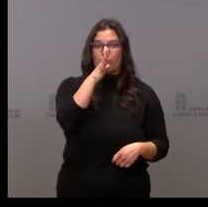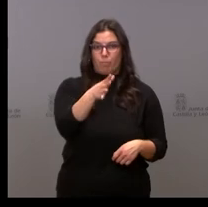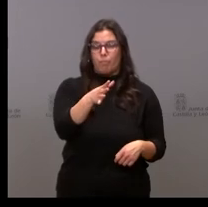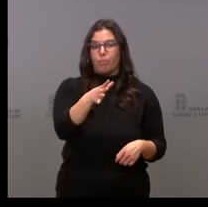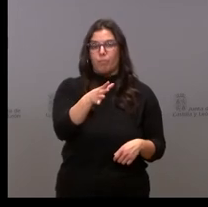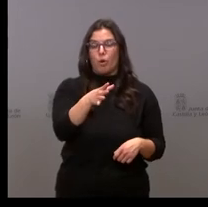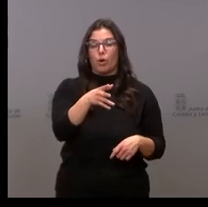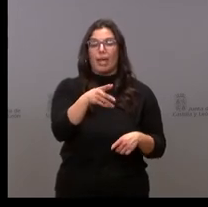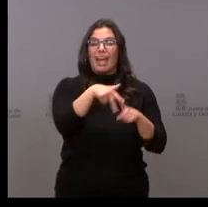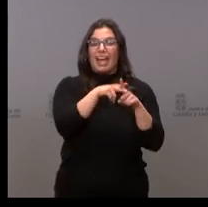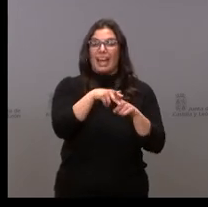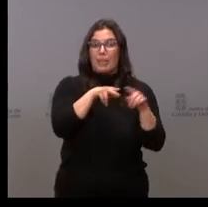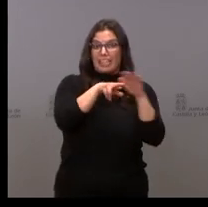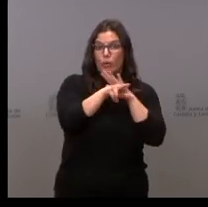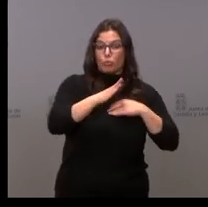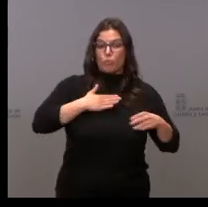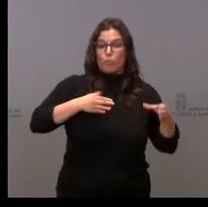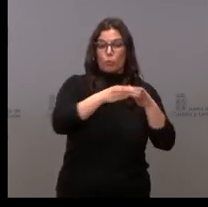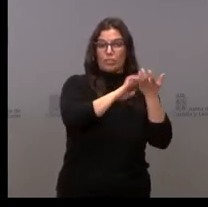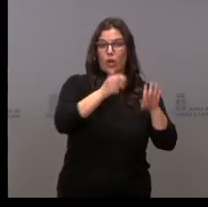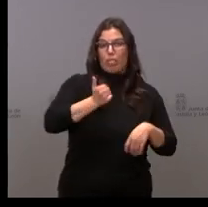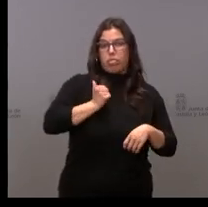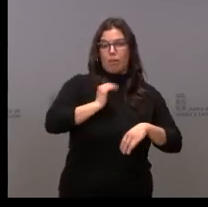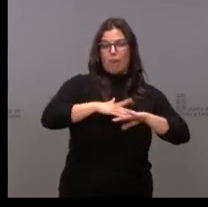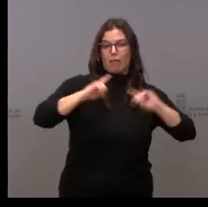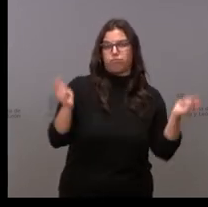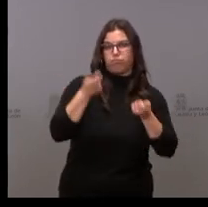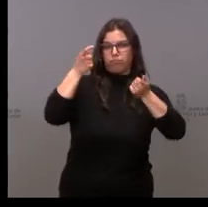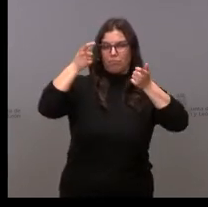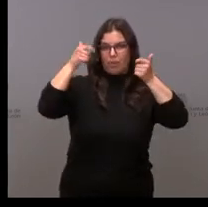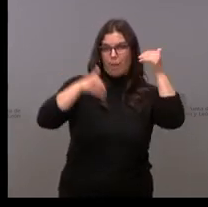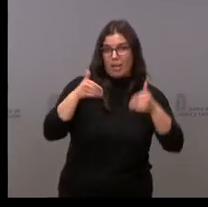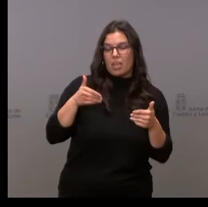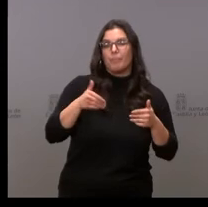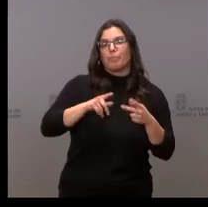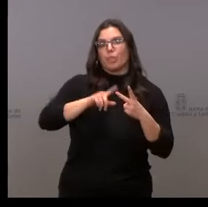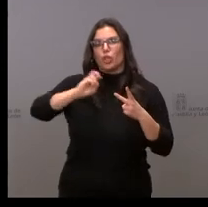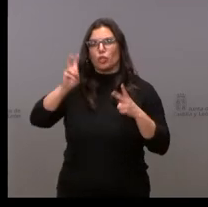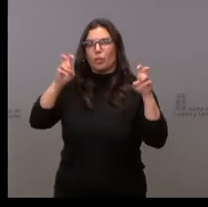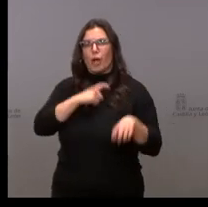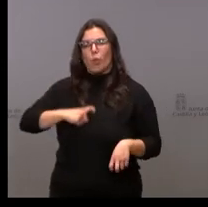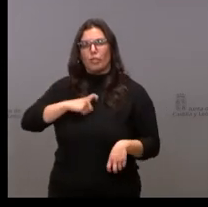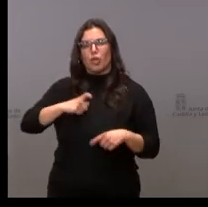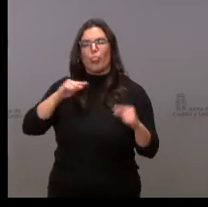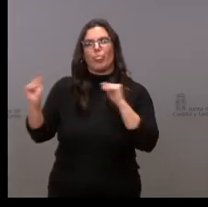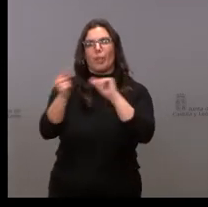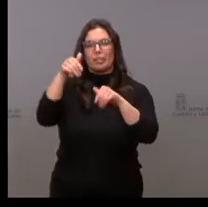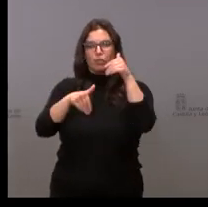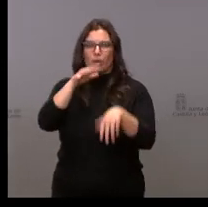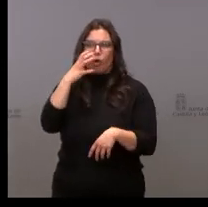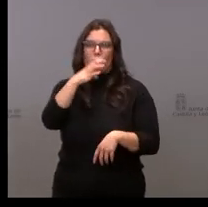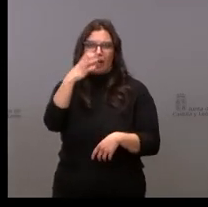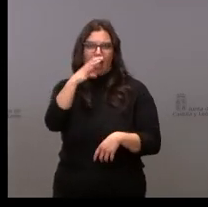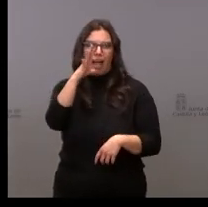las herramientas de la junta de castellón y el segundo sobre la comisión de debates electorales y bueno las quejas que hay de que se haya elegido